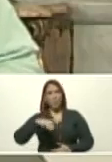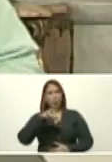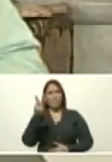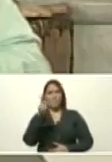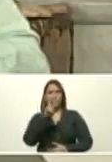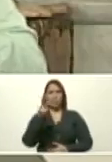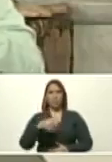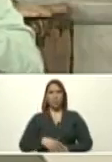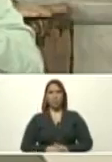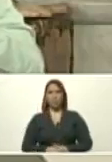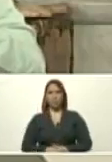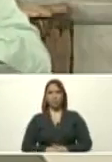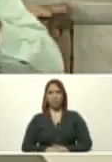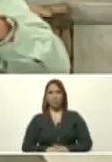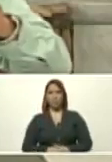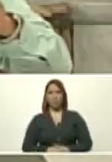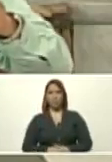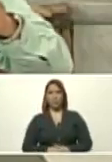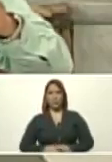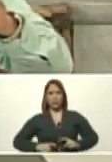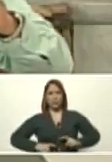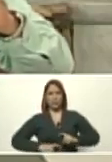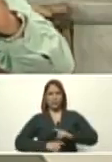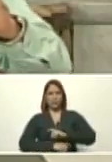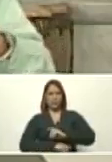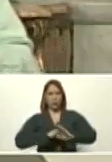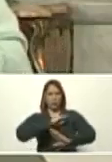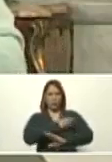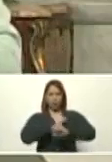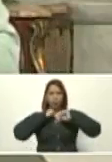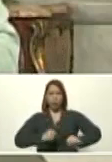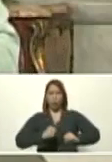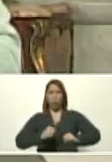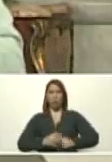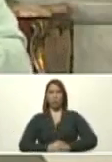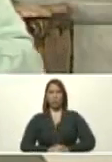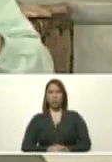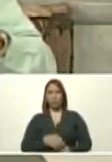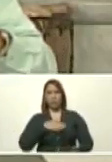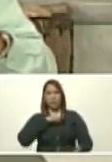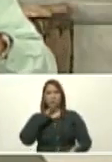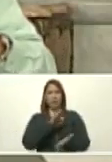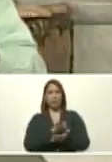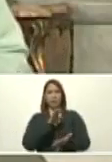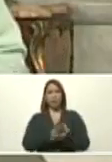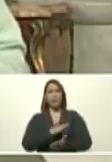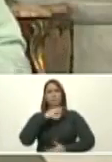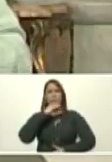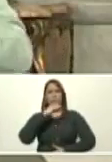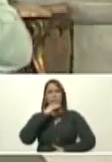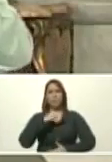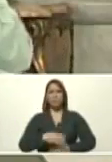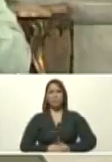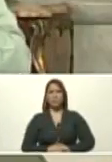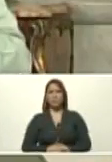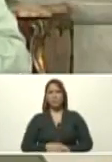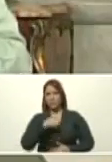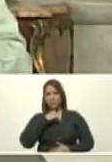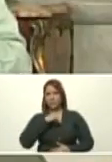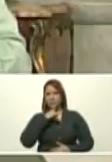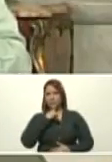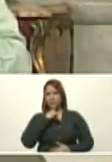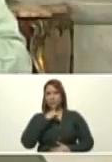Venezuela, con nervios de acero, con calma y cordura, se